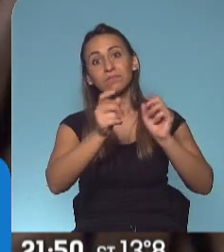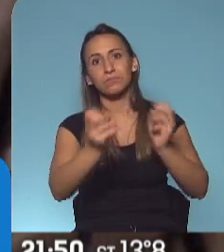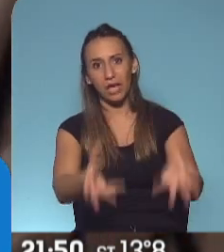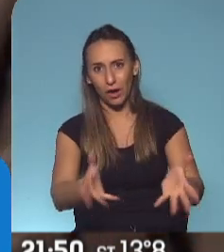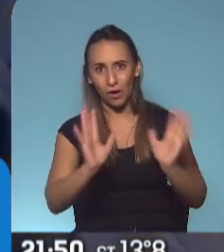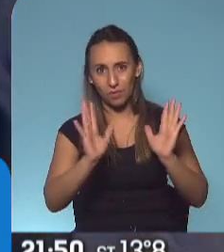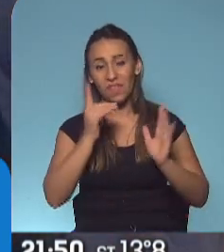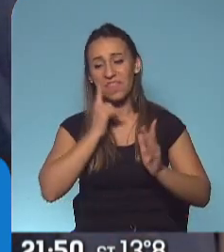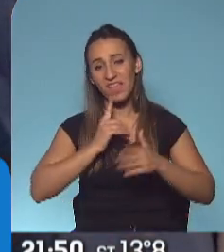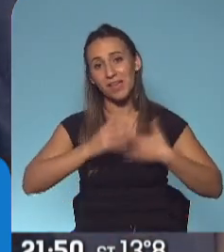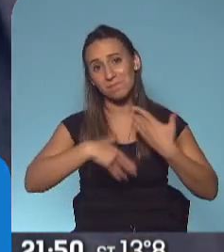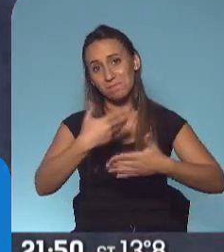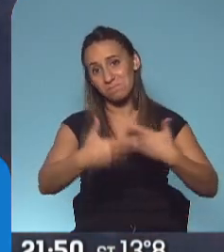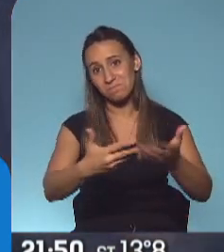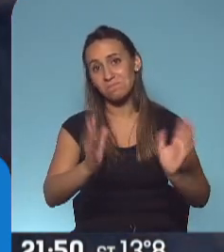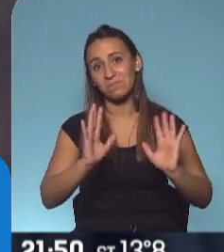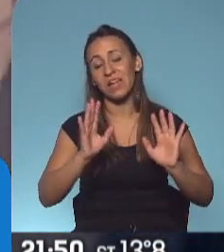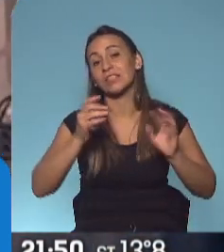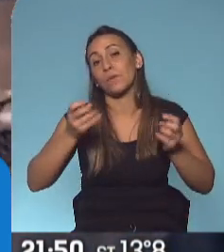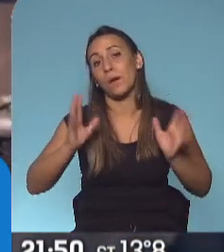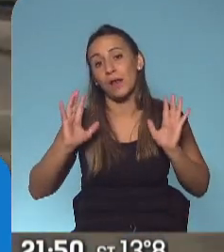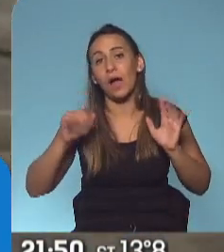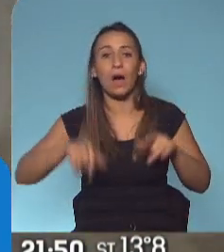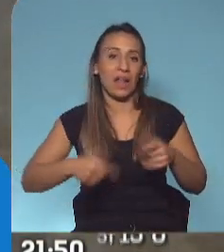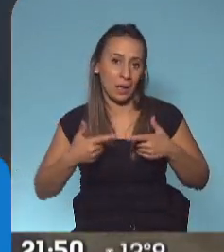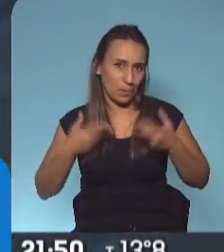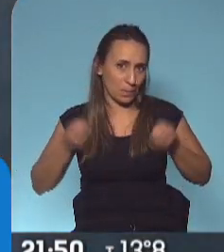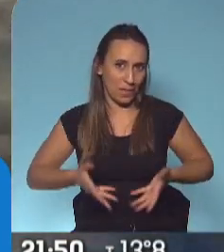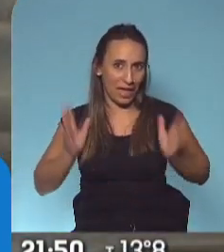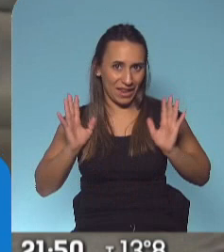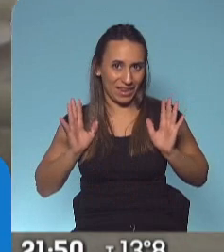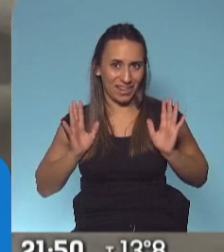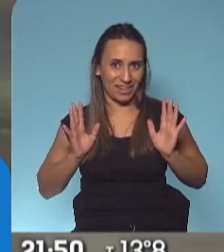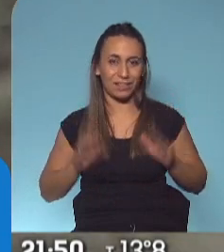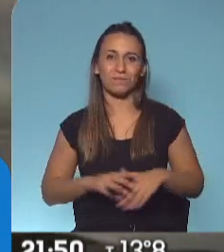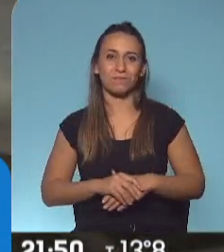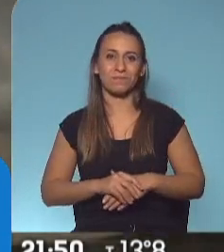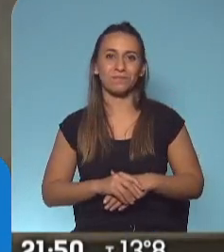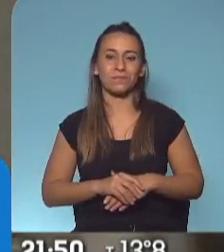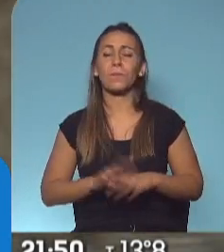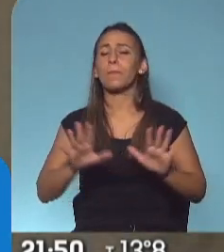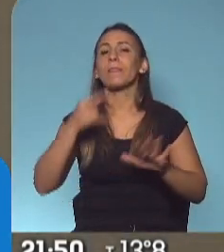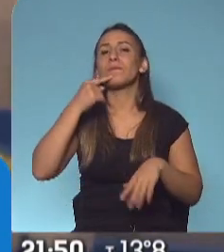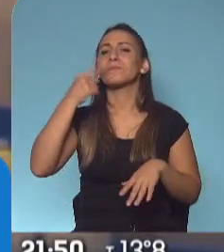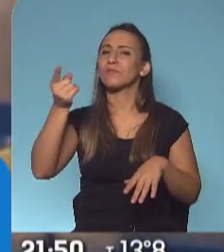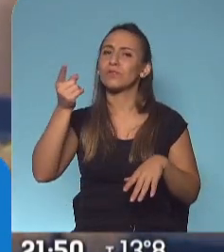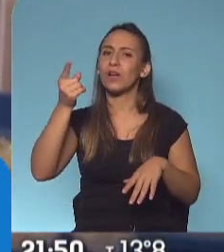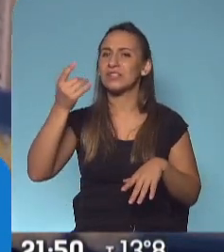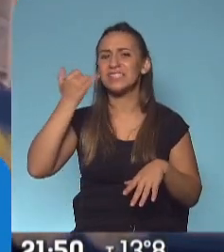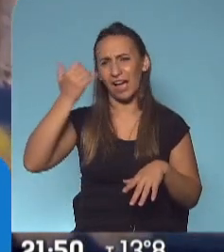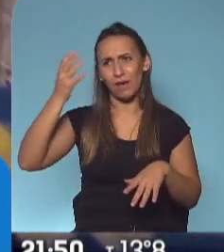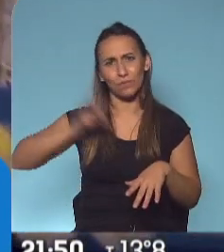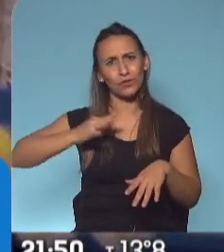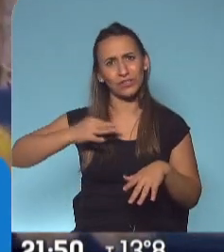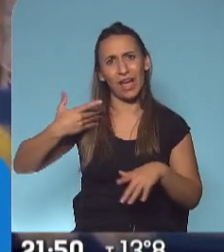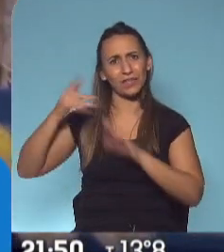bueno, ya estoy afortunadamente fuera de peligro y en fin. Horacio, hace ya muchos años que está en